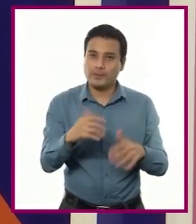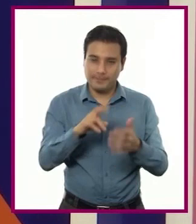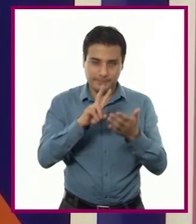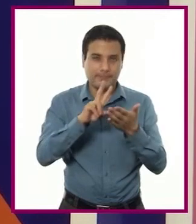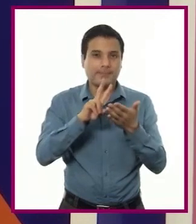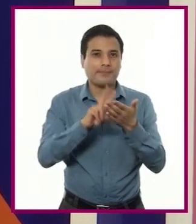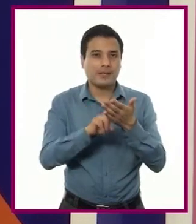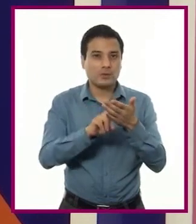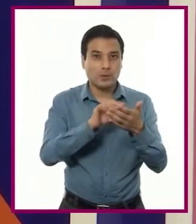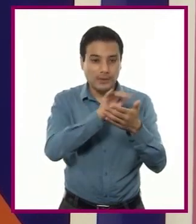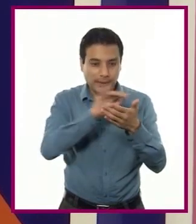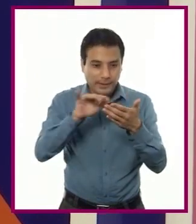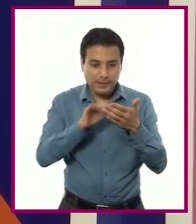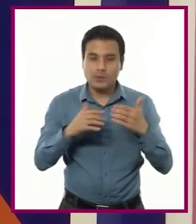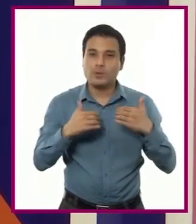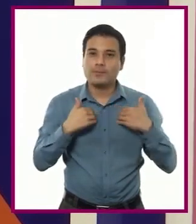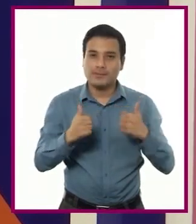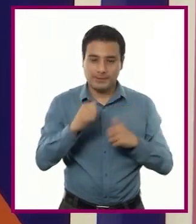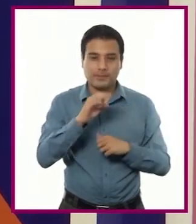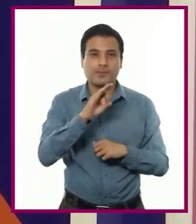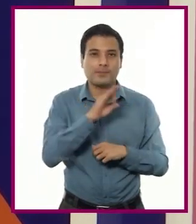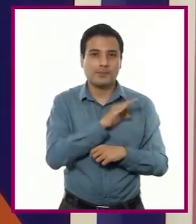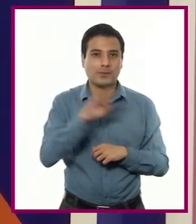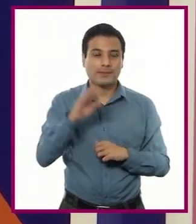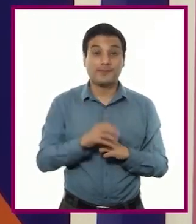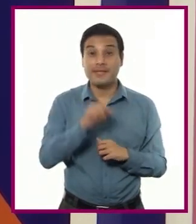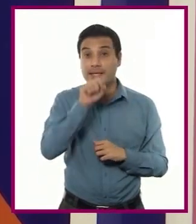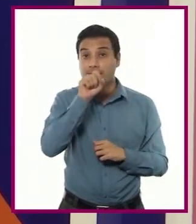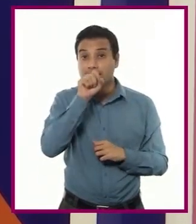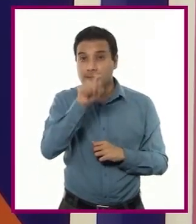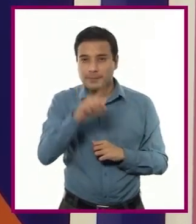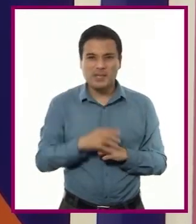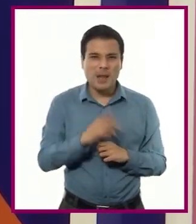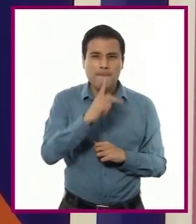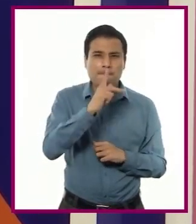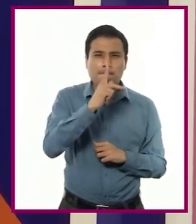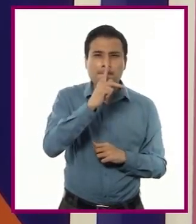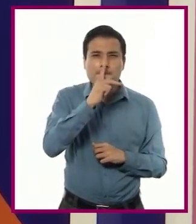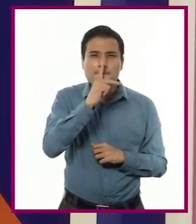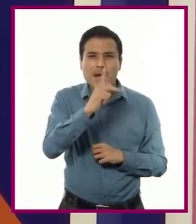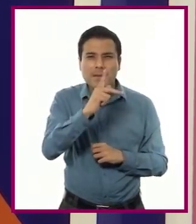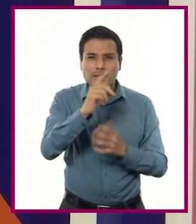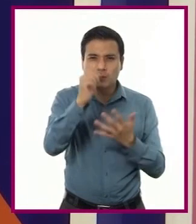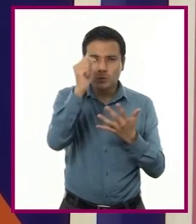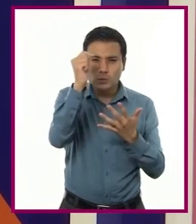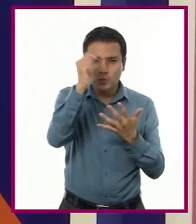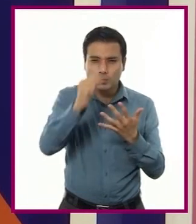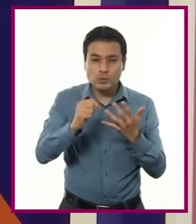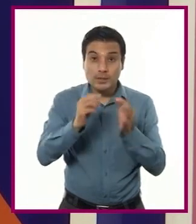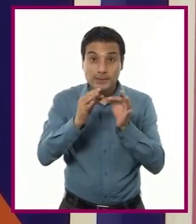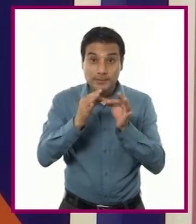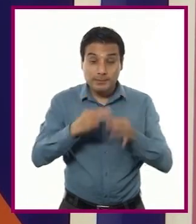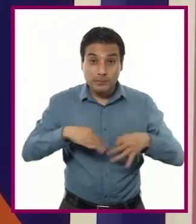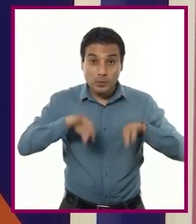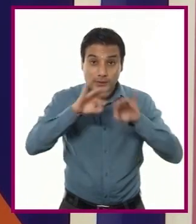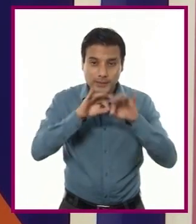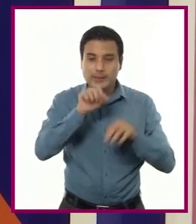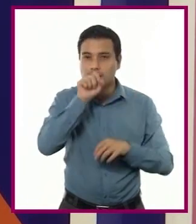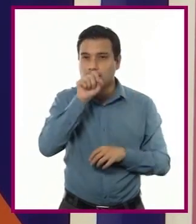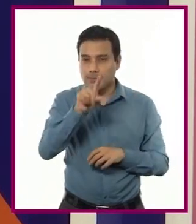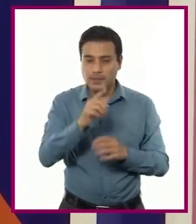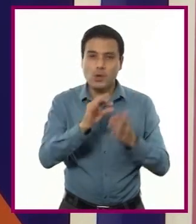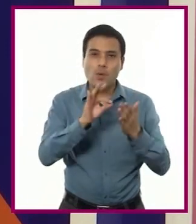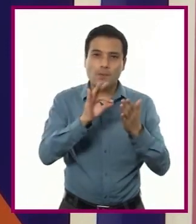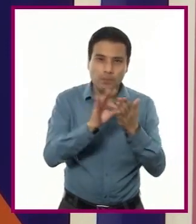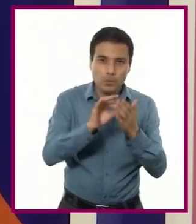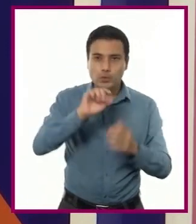comprender un texto. De la misma forma, conocer las expresiones que jerarquizan información y darnos cuenta que la ortografía y